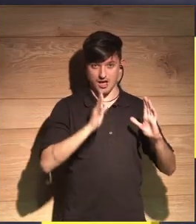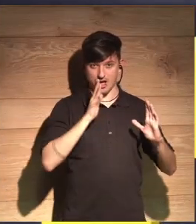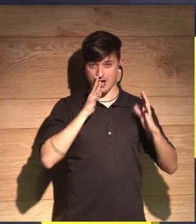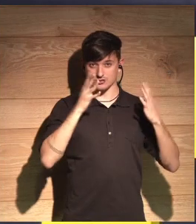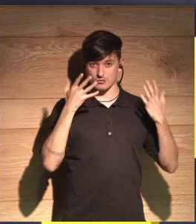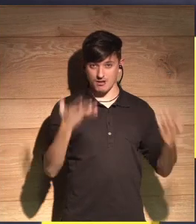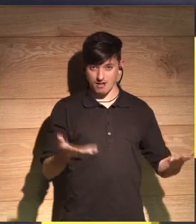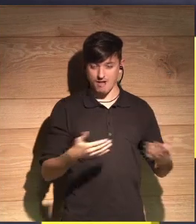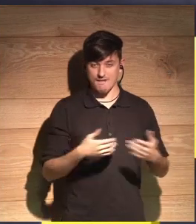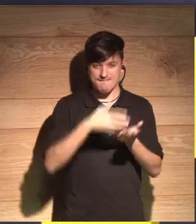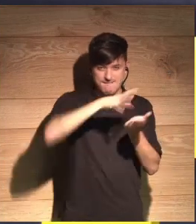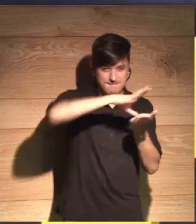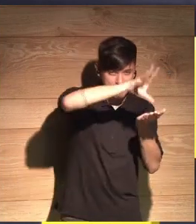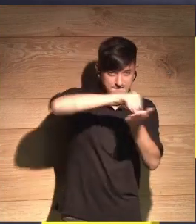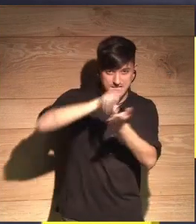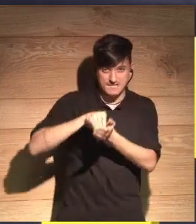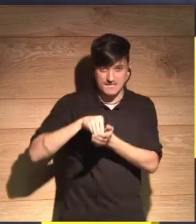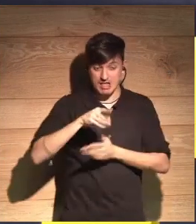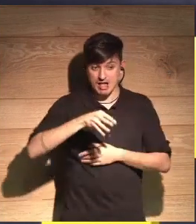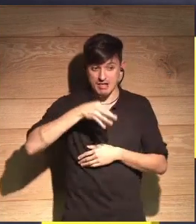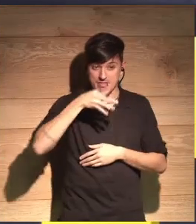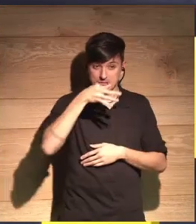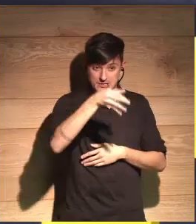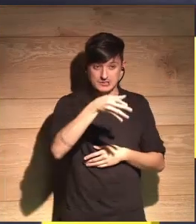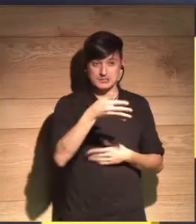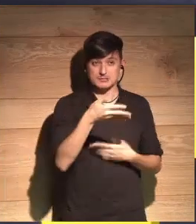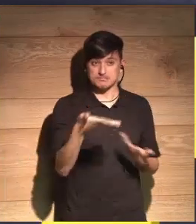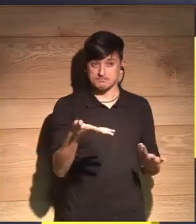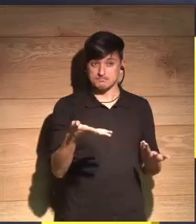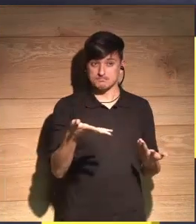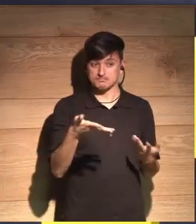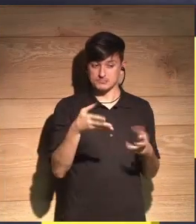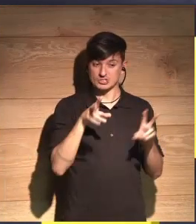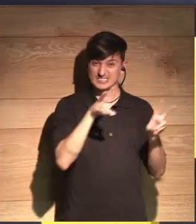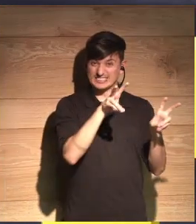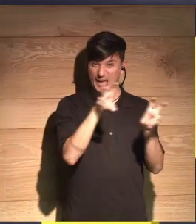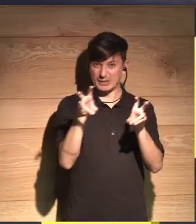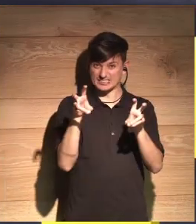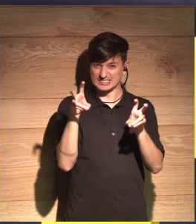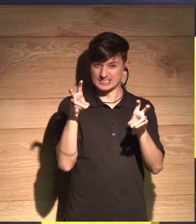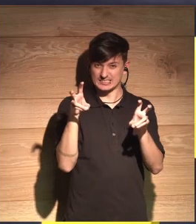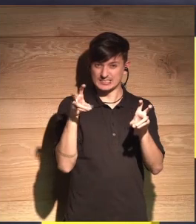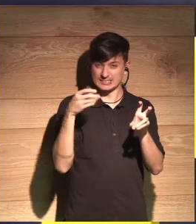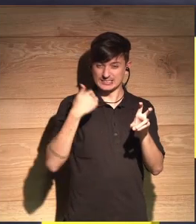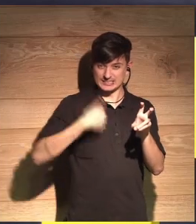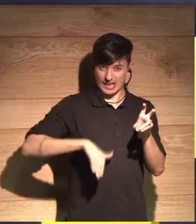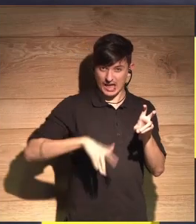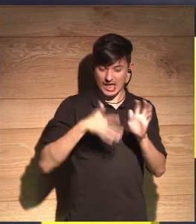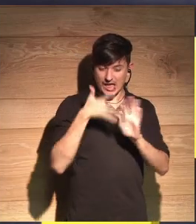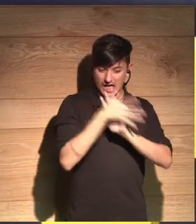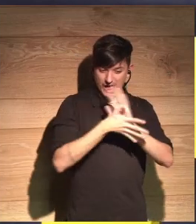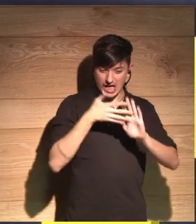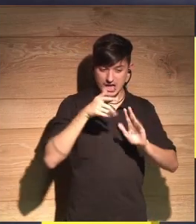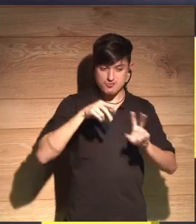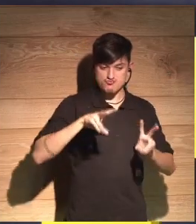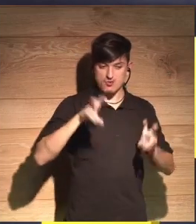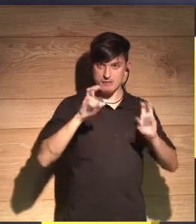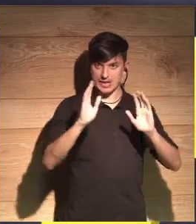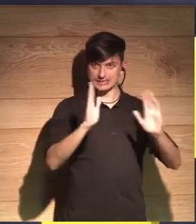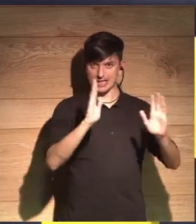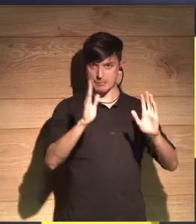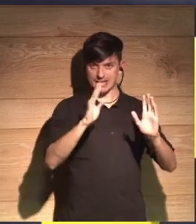y que además está en la línea de los de los temas que ya hemos abordado en esta nueva etapa de